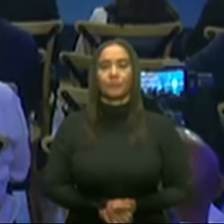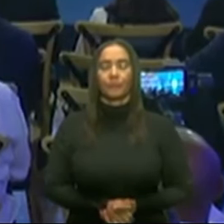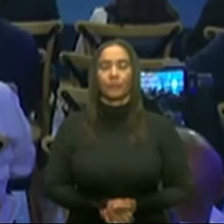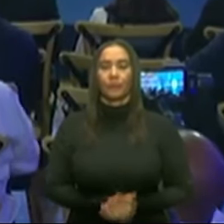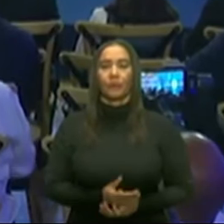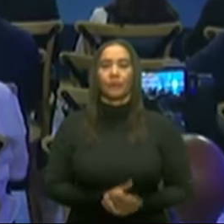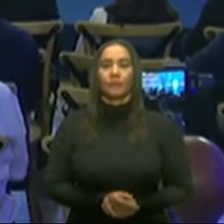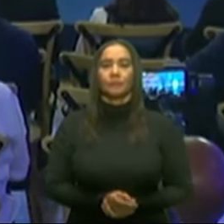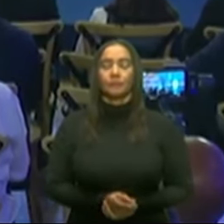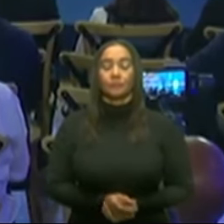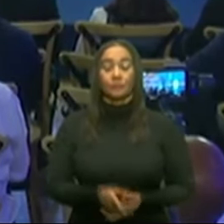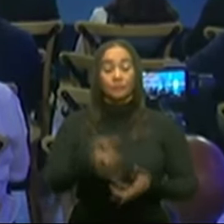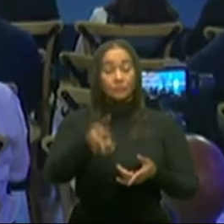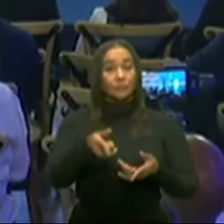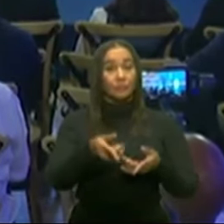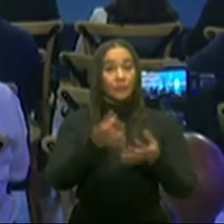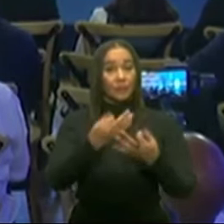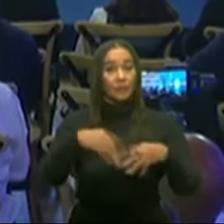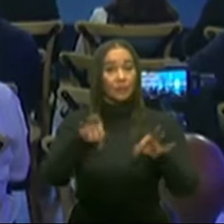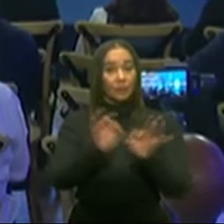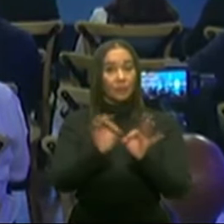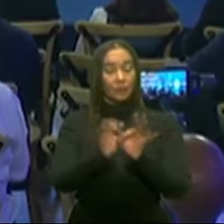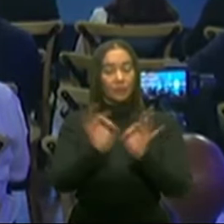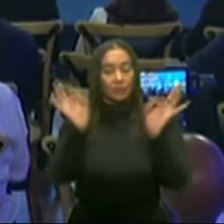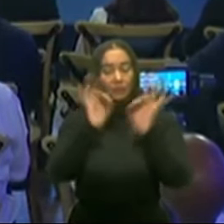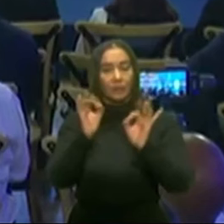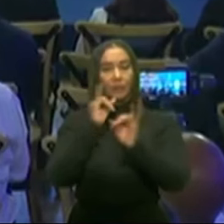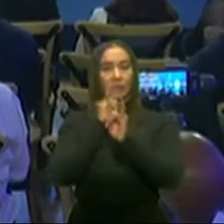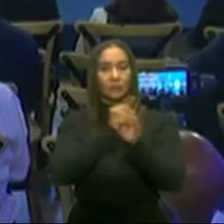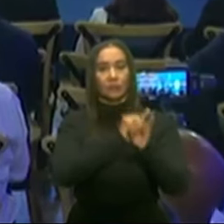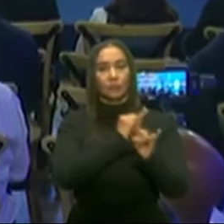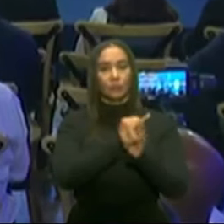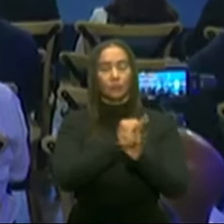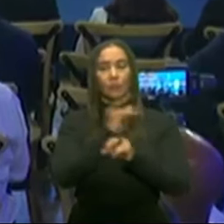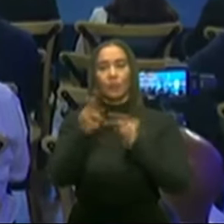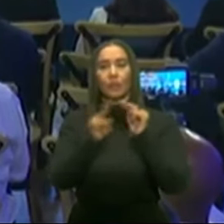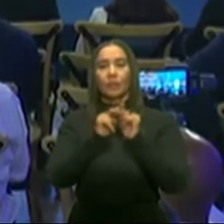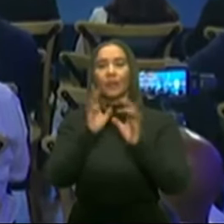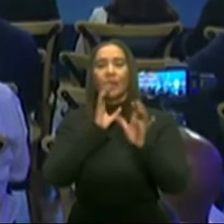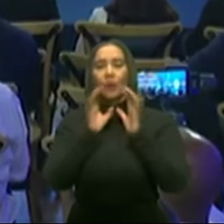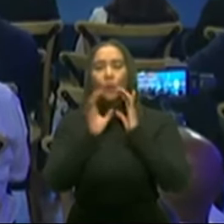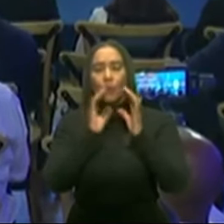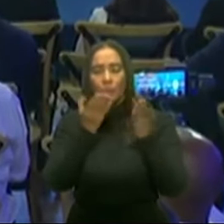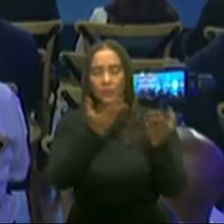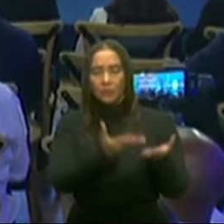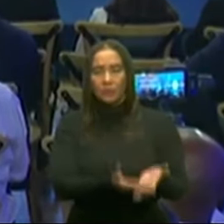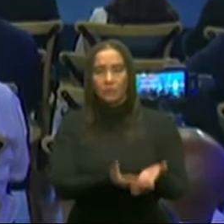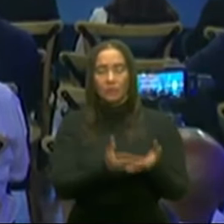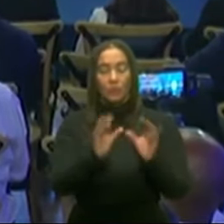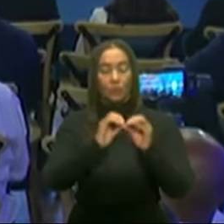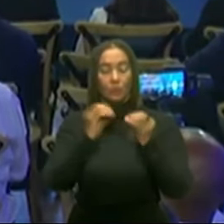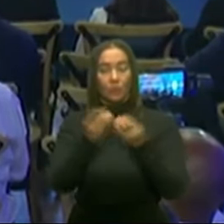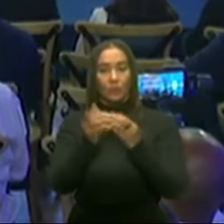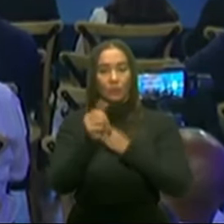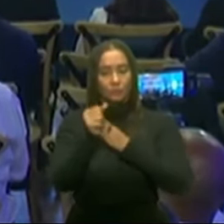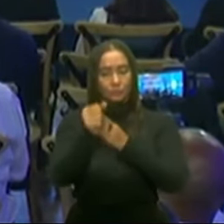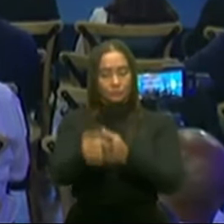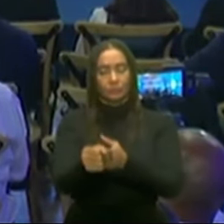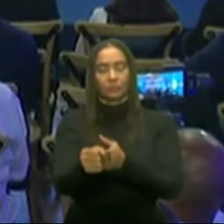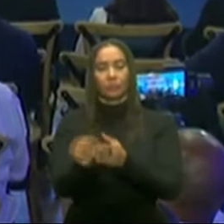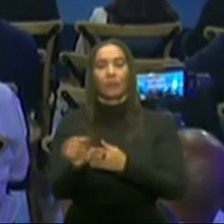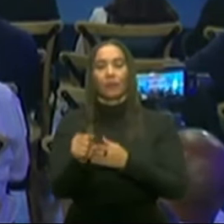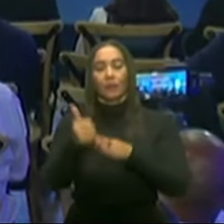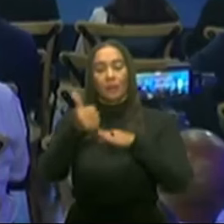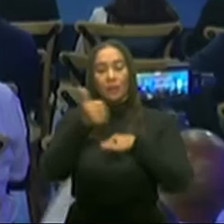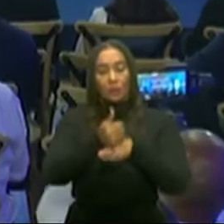una parte importante, que es que se crearía el Instituto Nacional de Comunicación como órgano regulador con autonomía